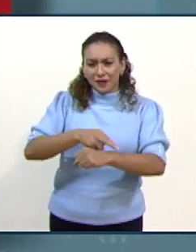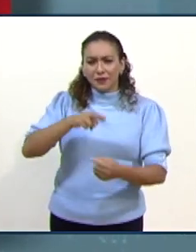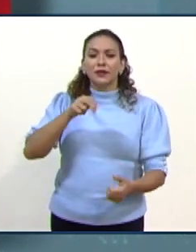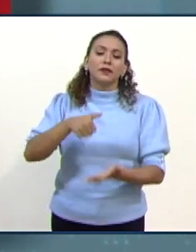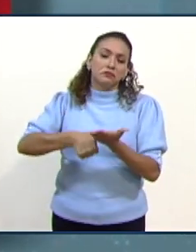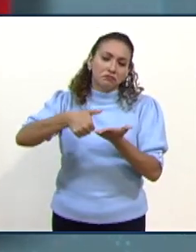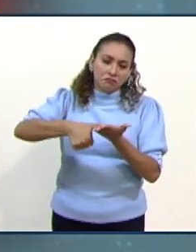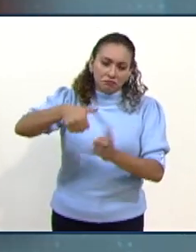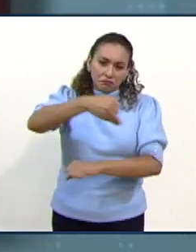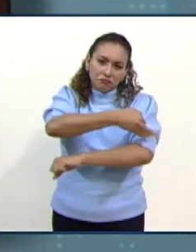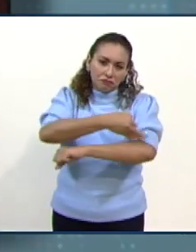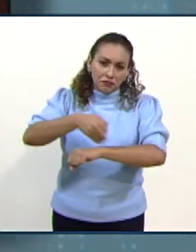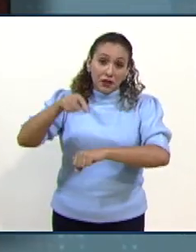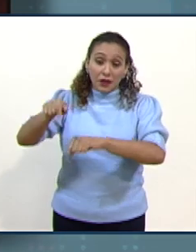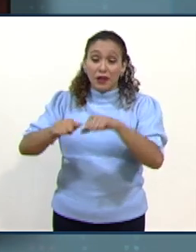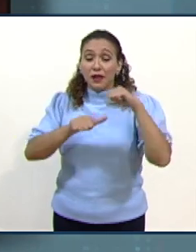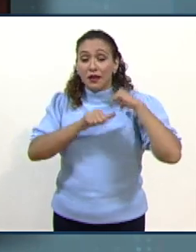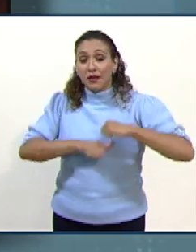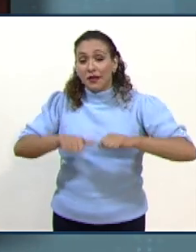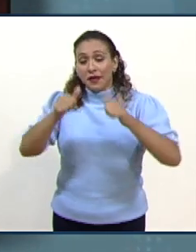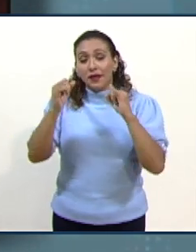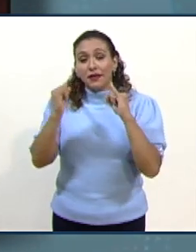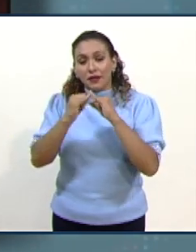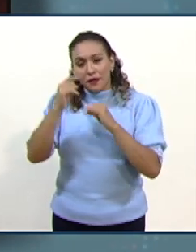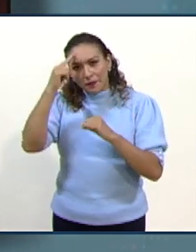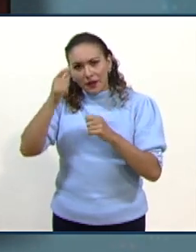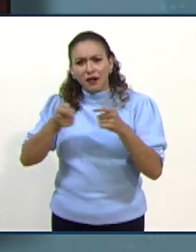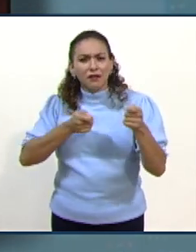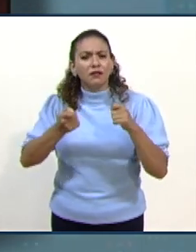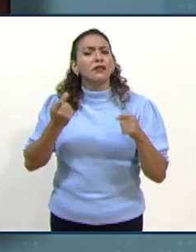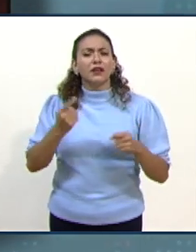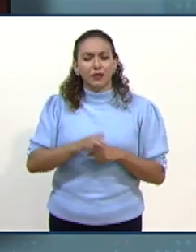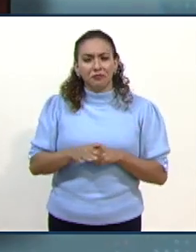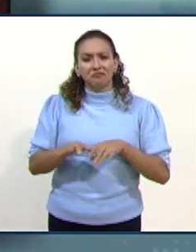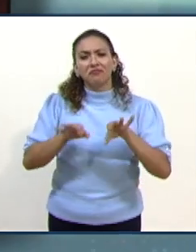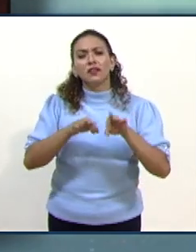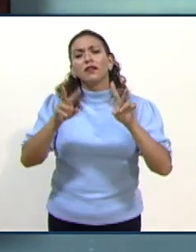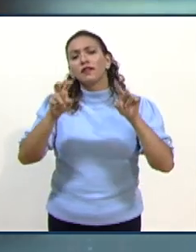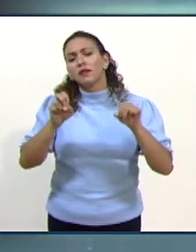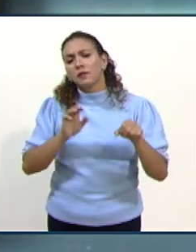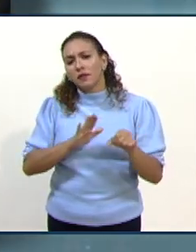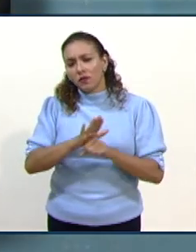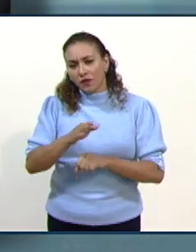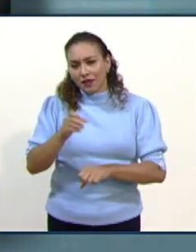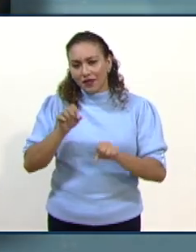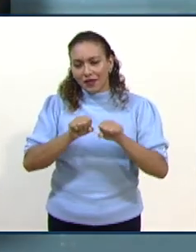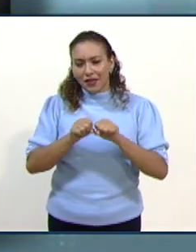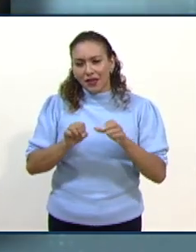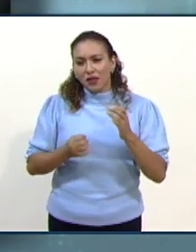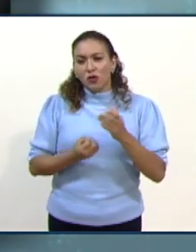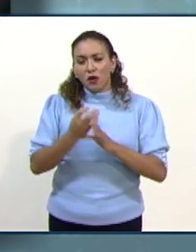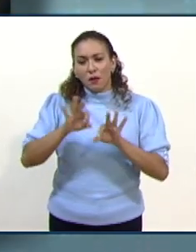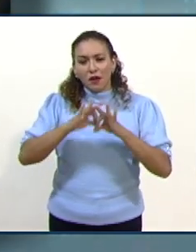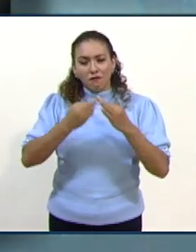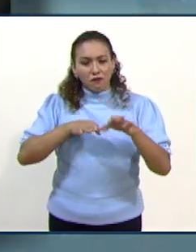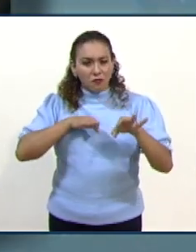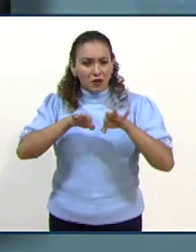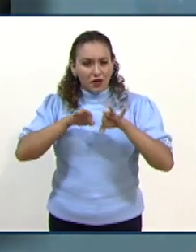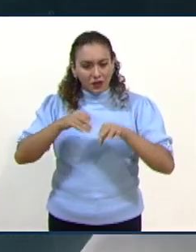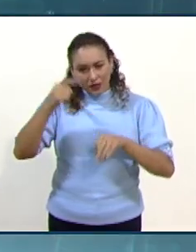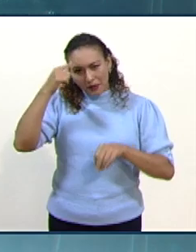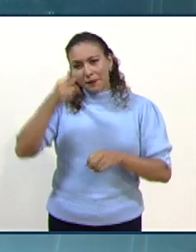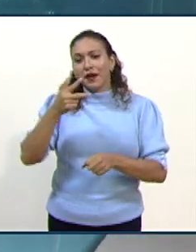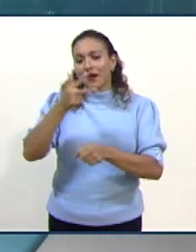Familiares, instancia responsable de coordinar los trabajos relacionados con la instrumentación del sistema de oralidad en ambas